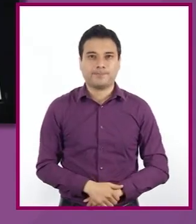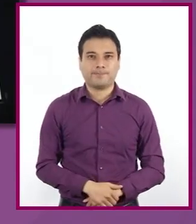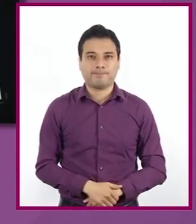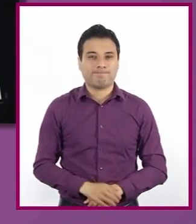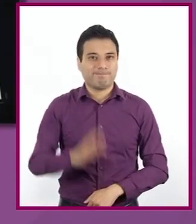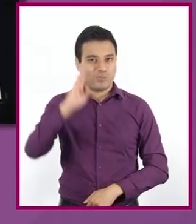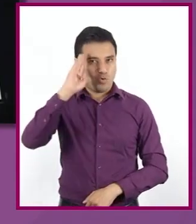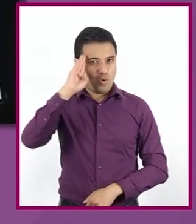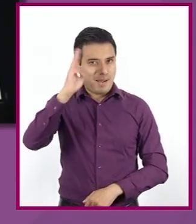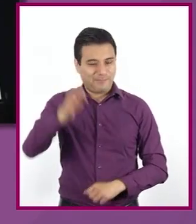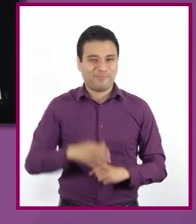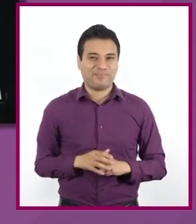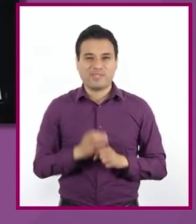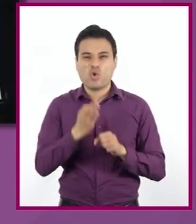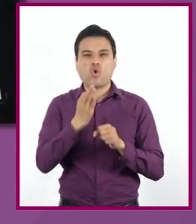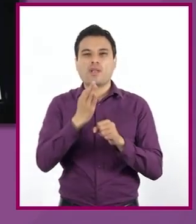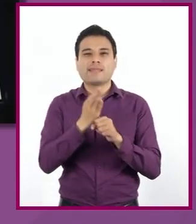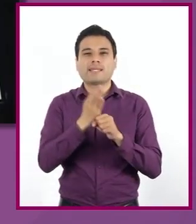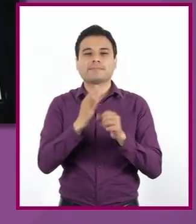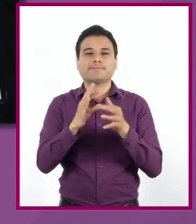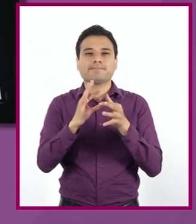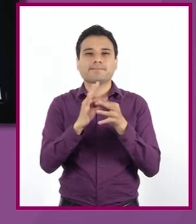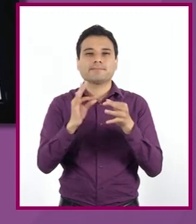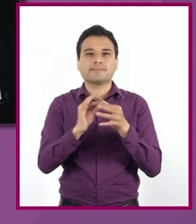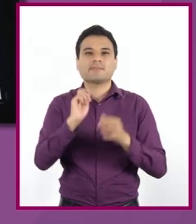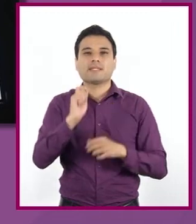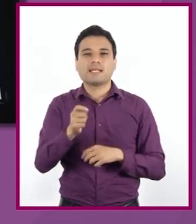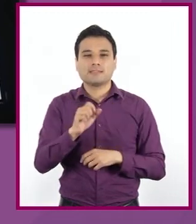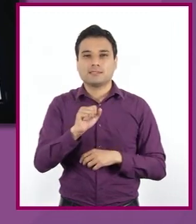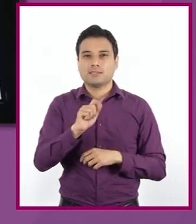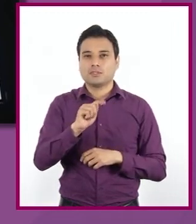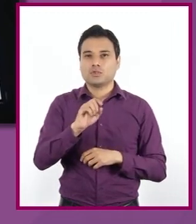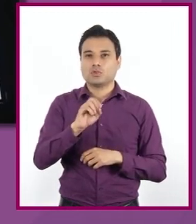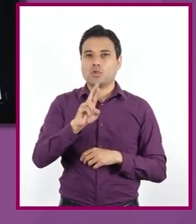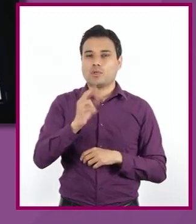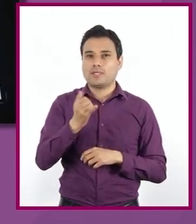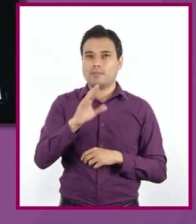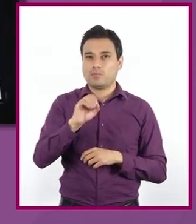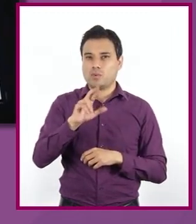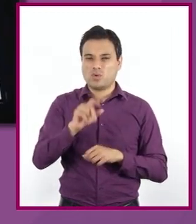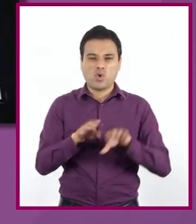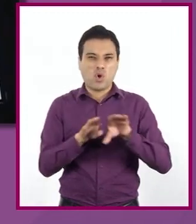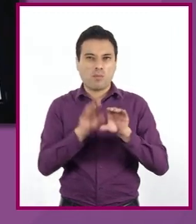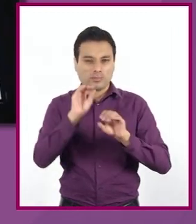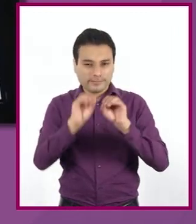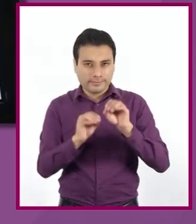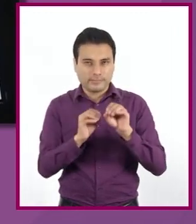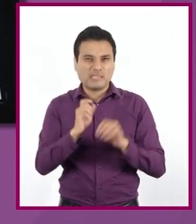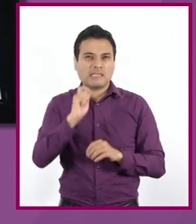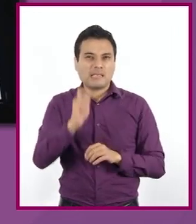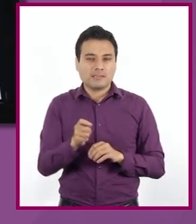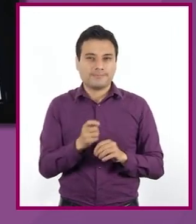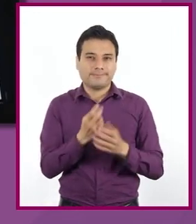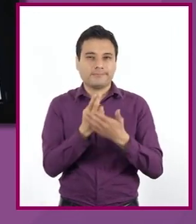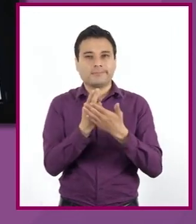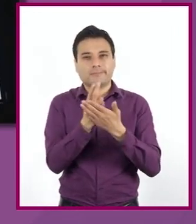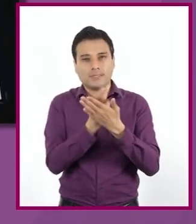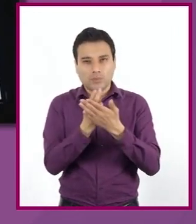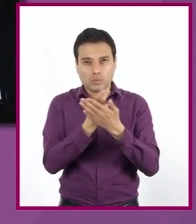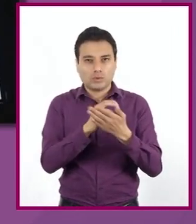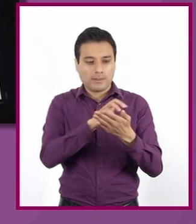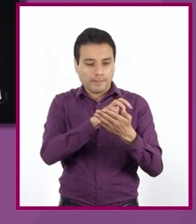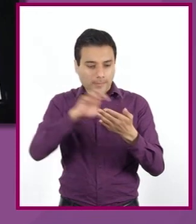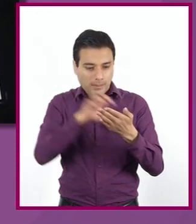Hola, hoy voy a explicar un poco sobre qué es un storyboard y cómo se hace. Un storyboard es un conjunto de ilustraciones